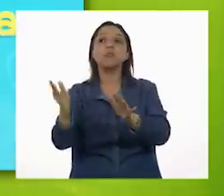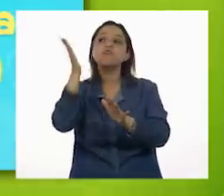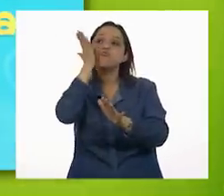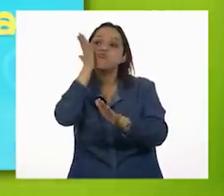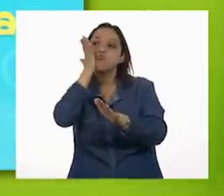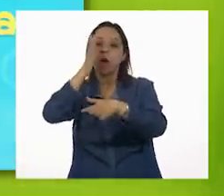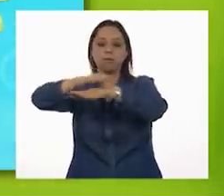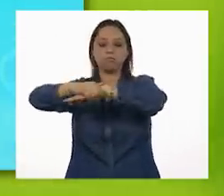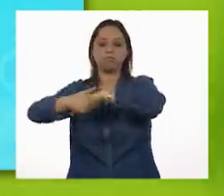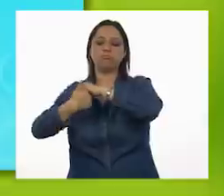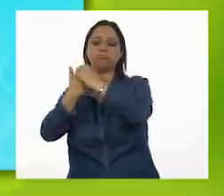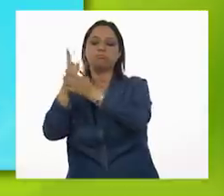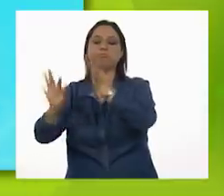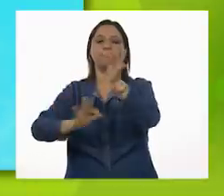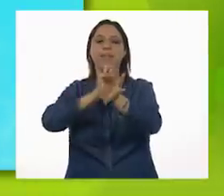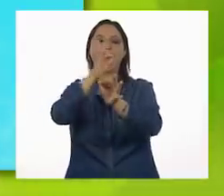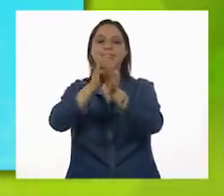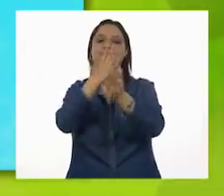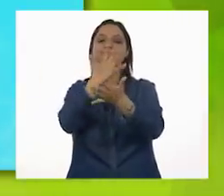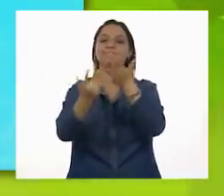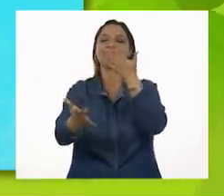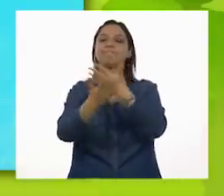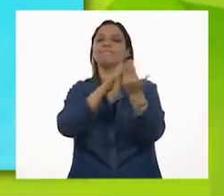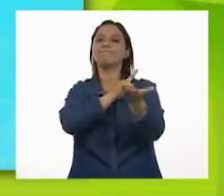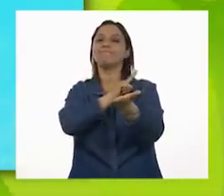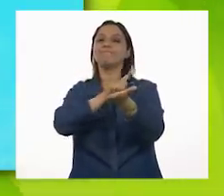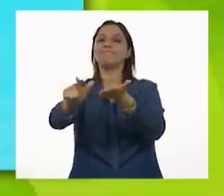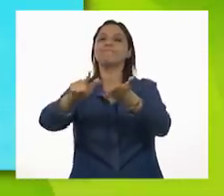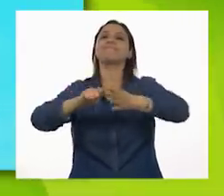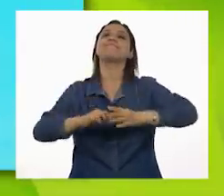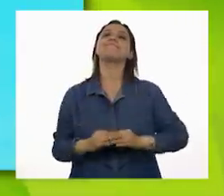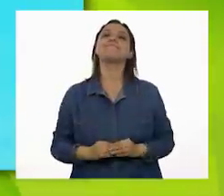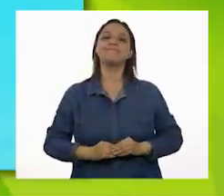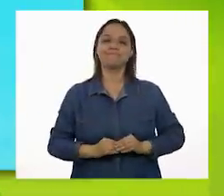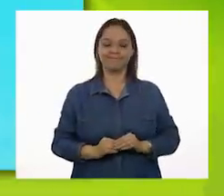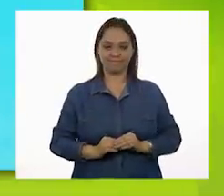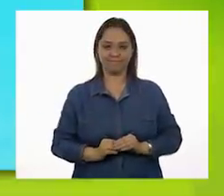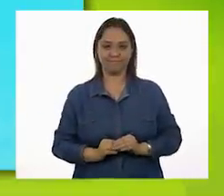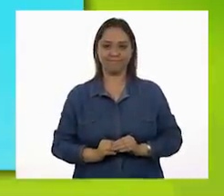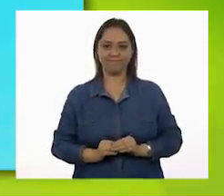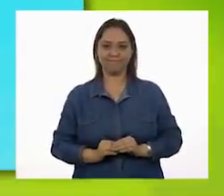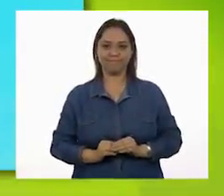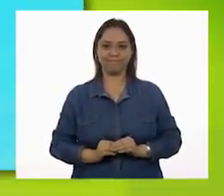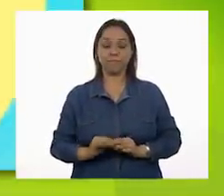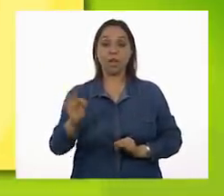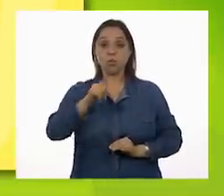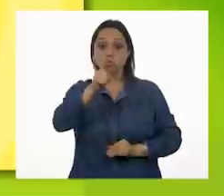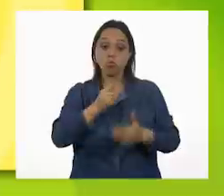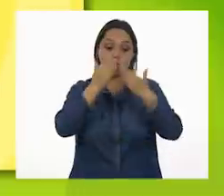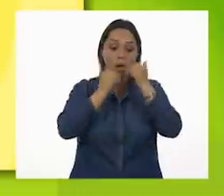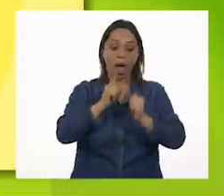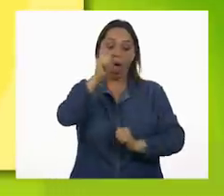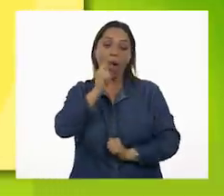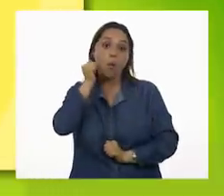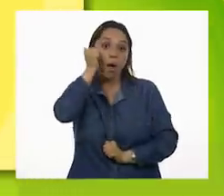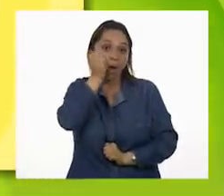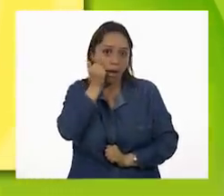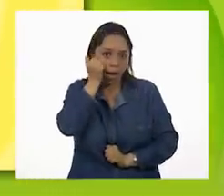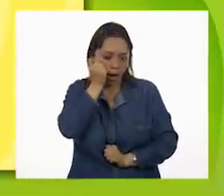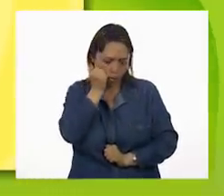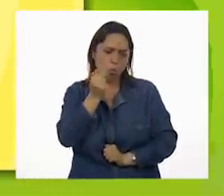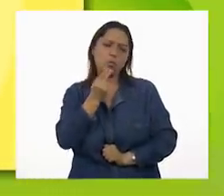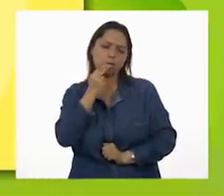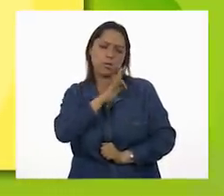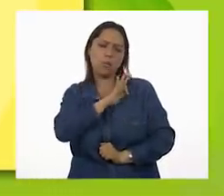Sécalas con una toalla. ¡Y listo! ¡Tus manos están limpias! Si no tienes agua y jabón,